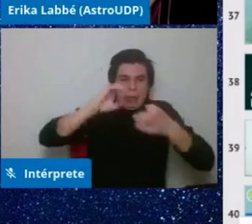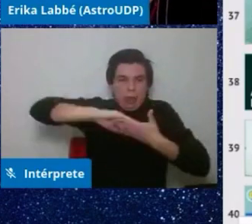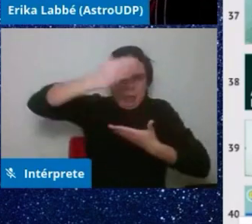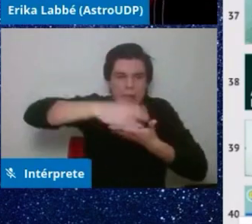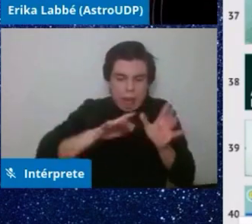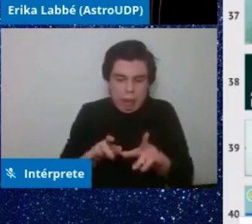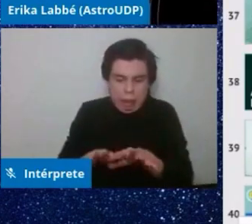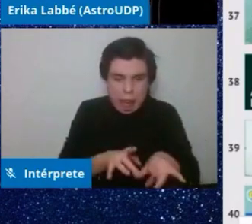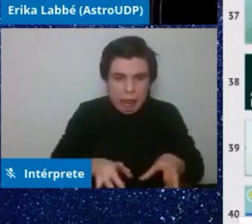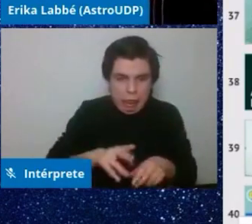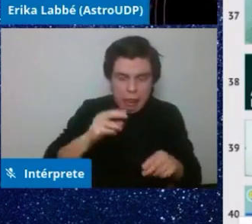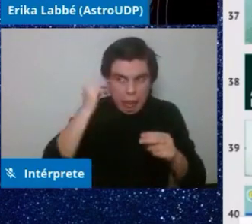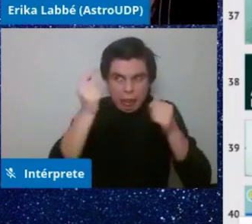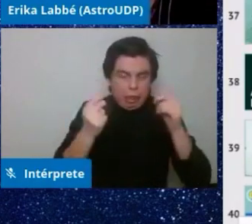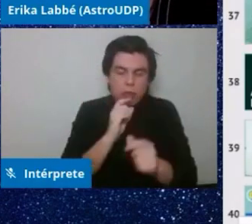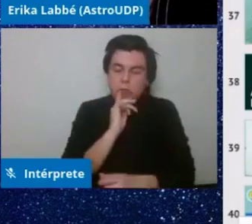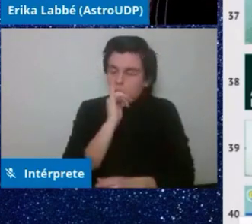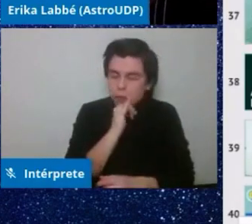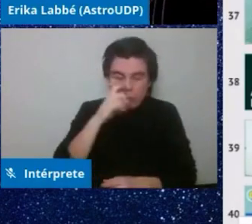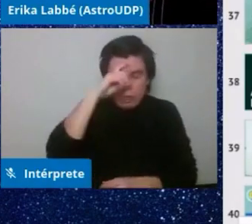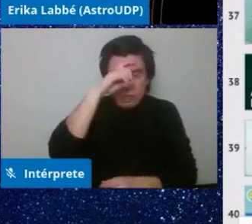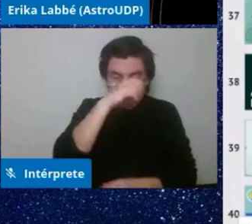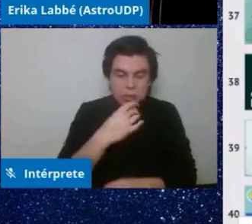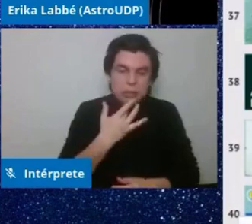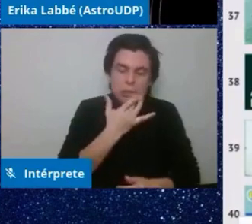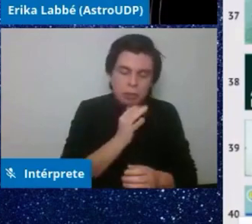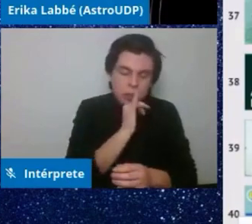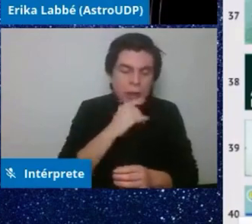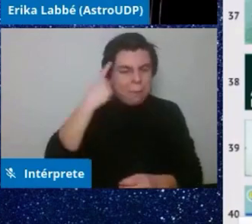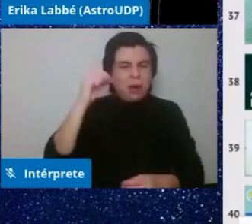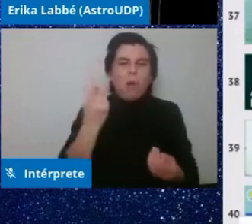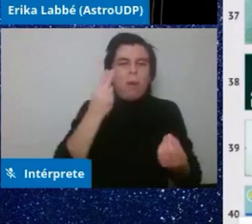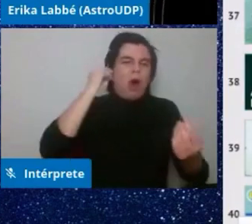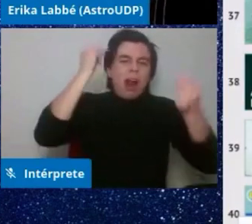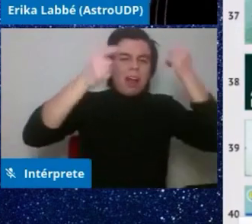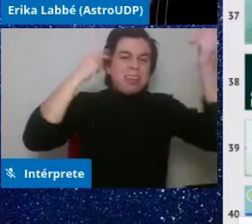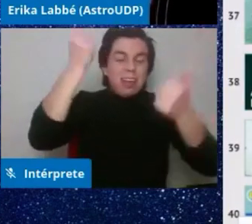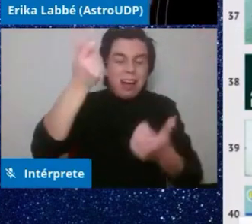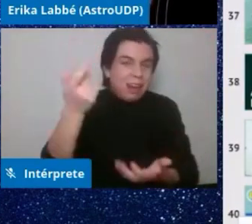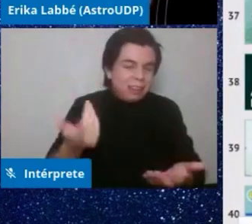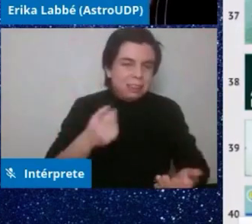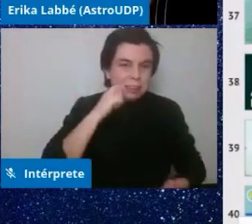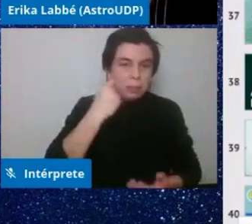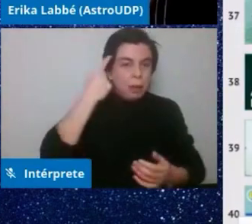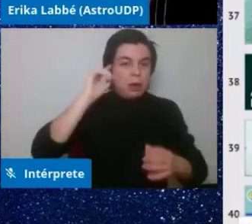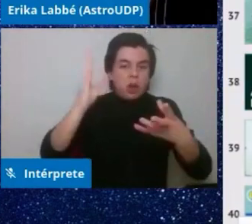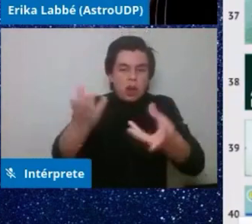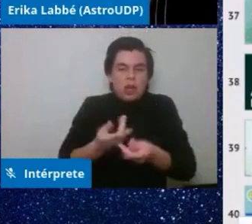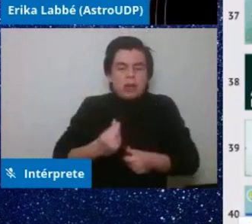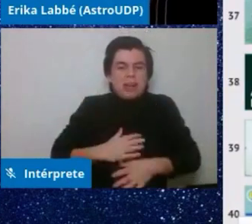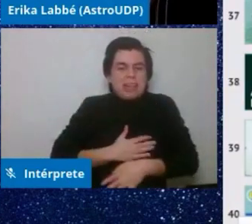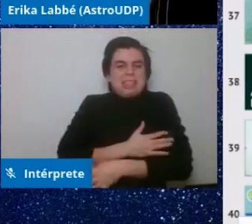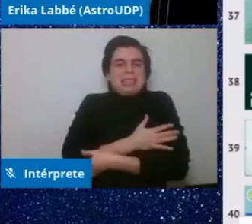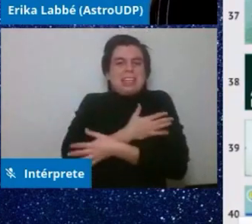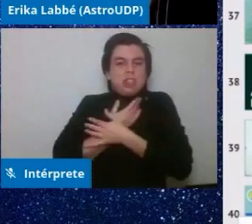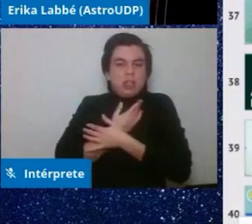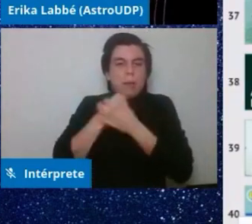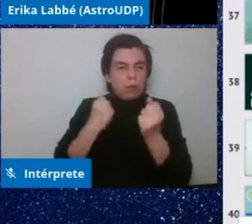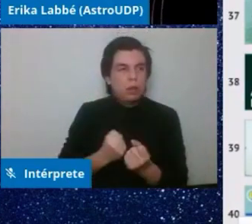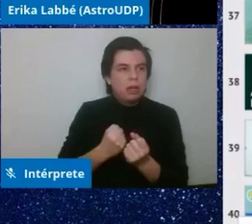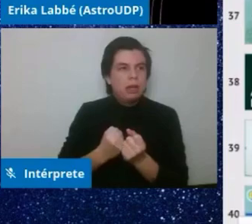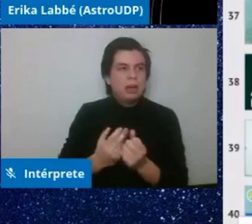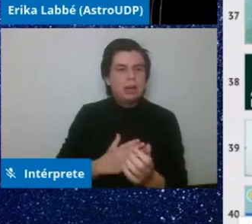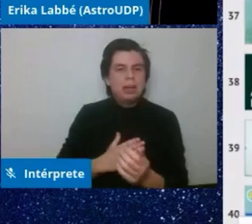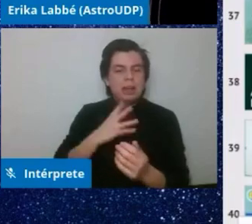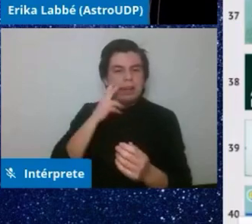hacer, pero el concepto en sí es más o menos simple. Lo que produce la sensación de estar presenciando el